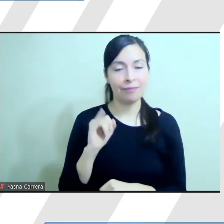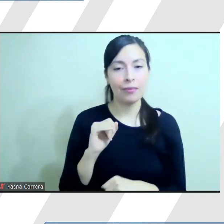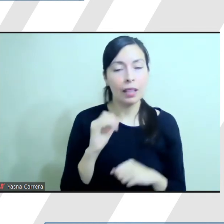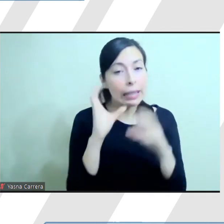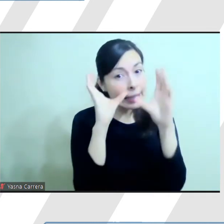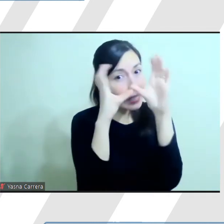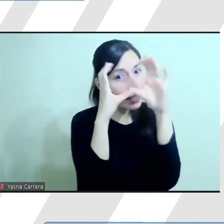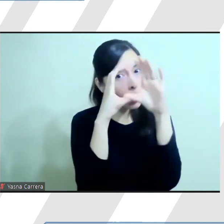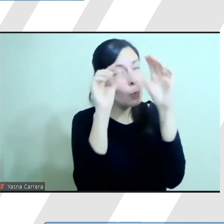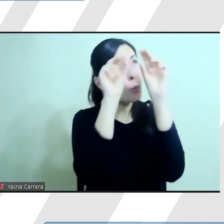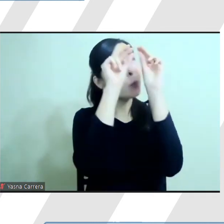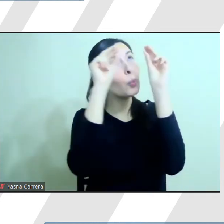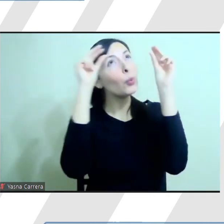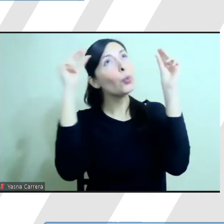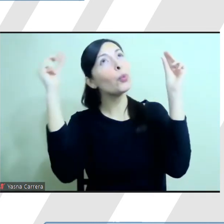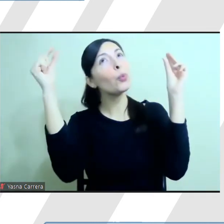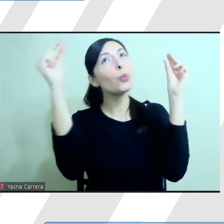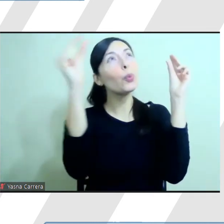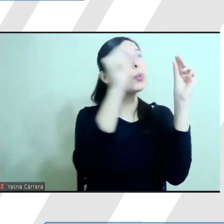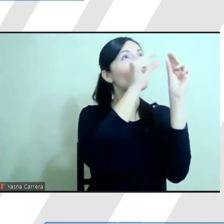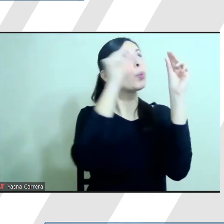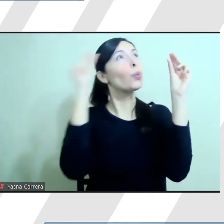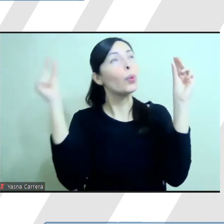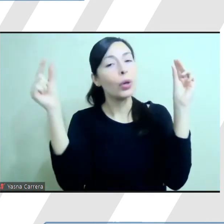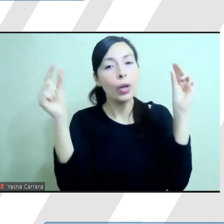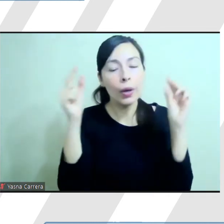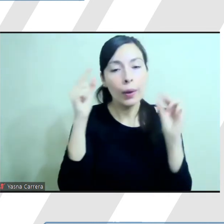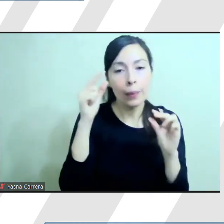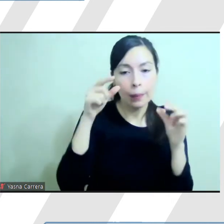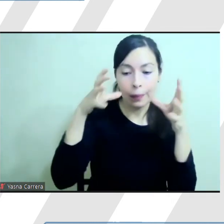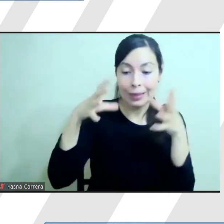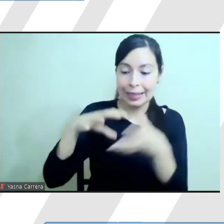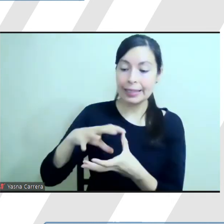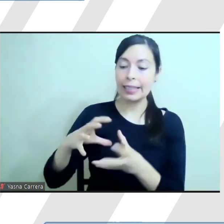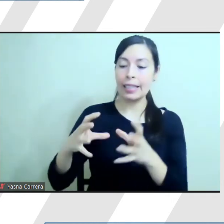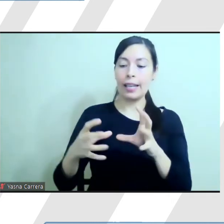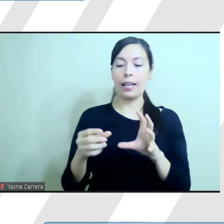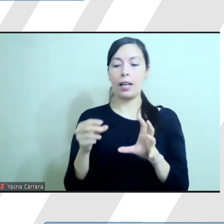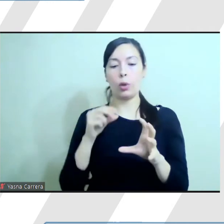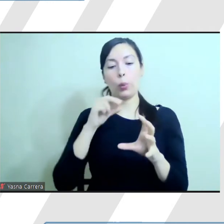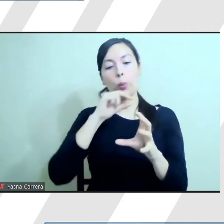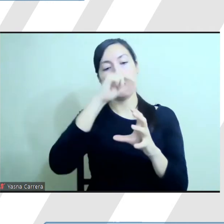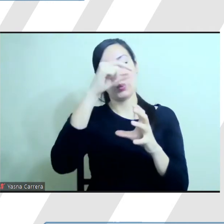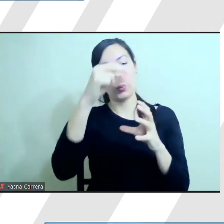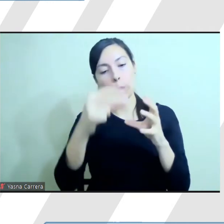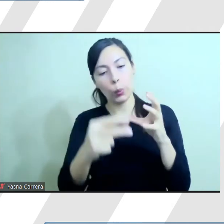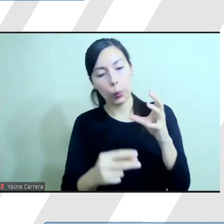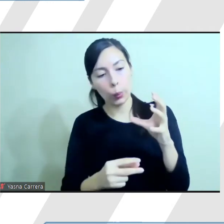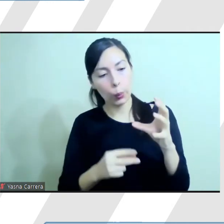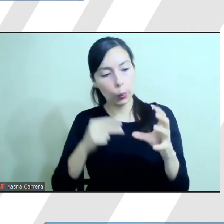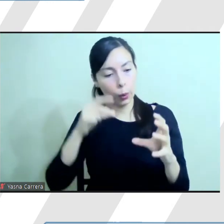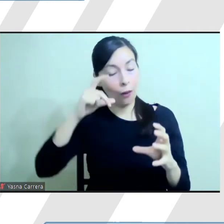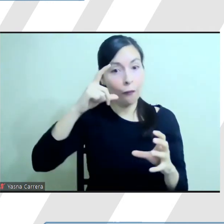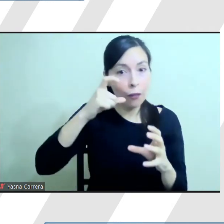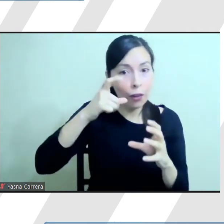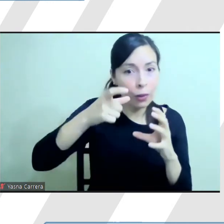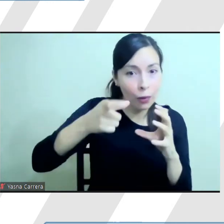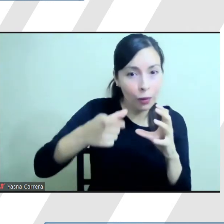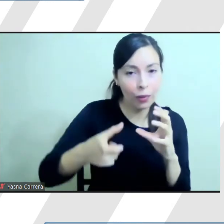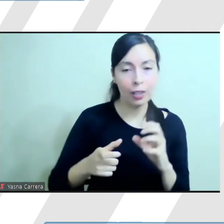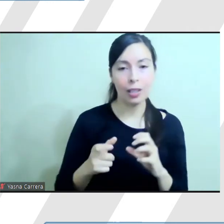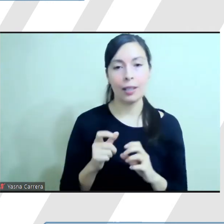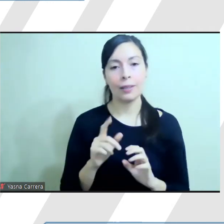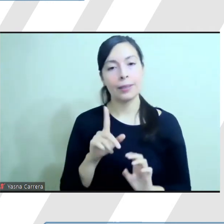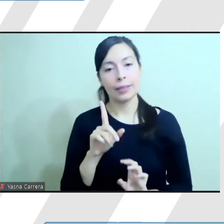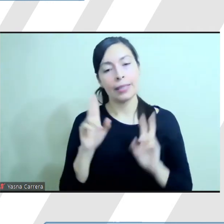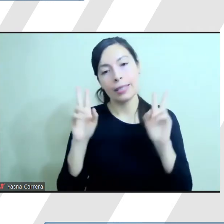telescopio que desde el espacio va a estar apuntando a nuestro planeta para tomar algunas variables que nos interesan, particularmente de contaminación lumínica